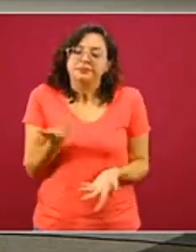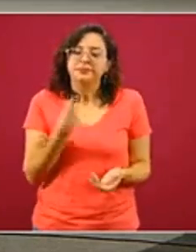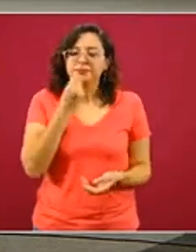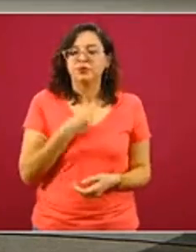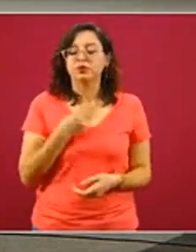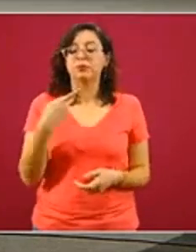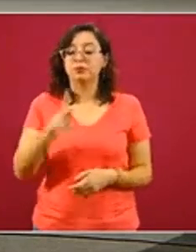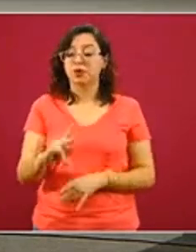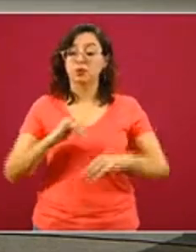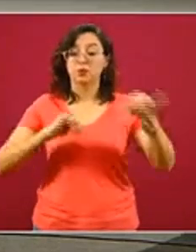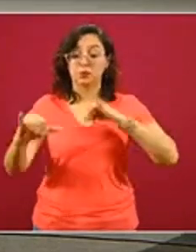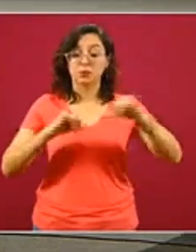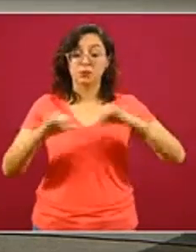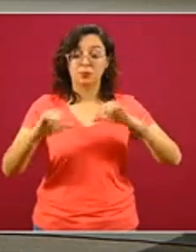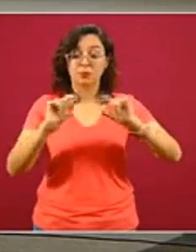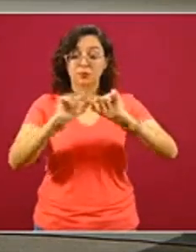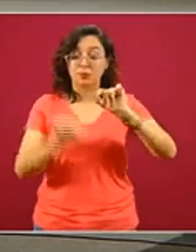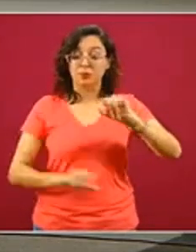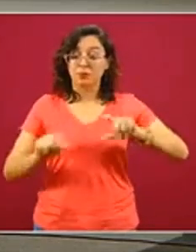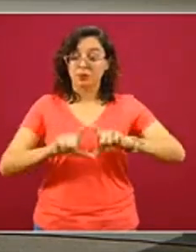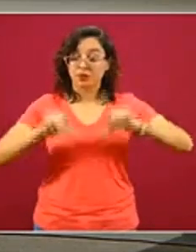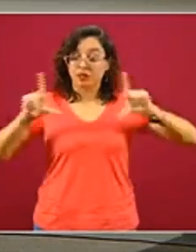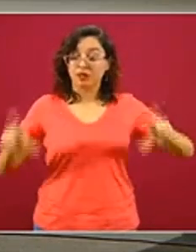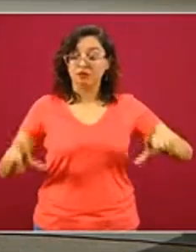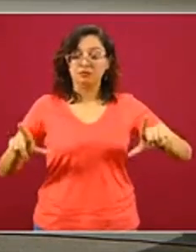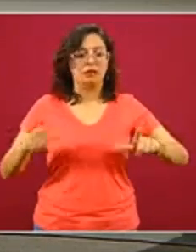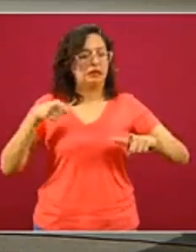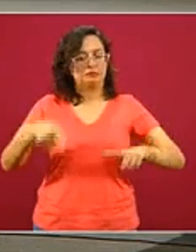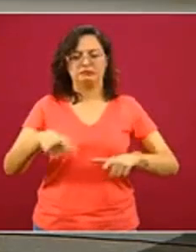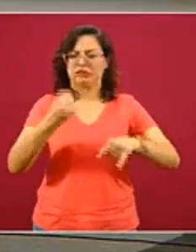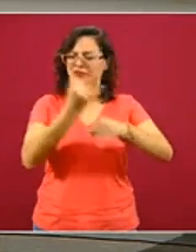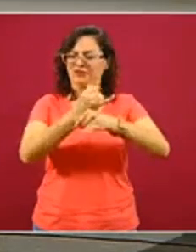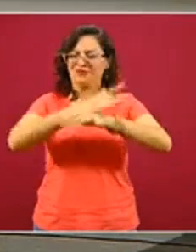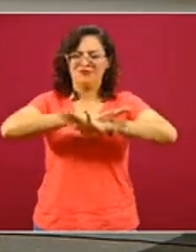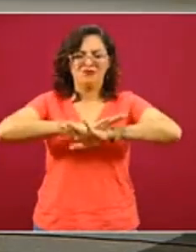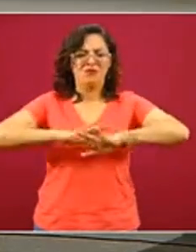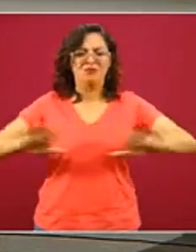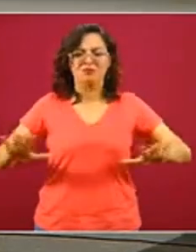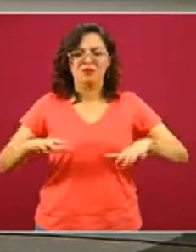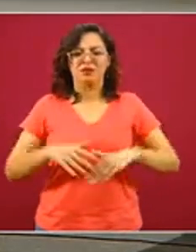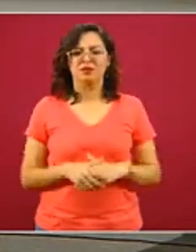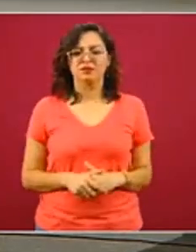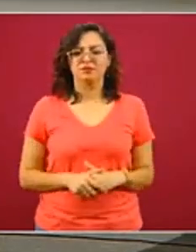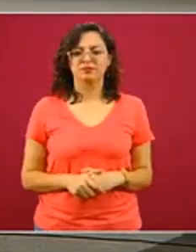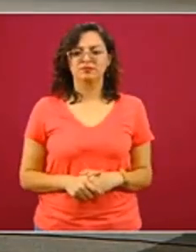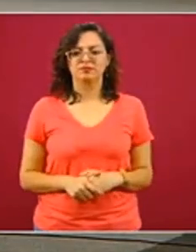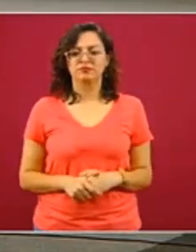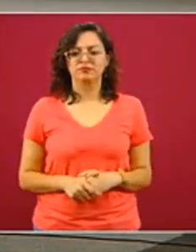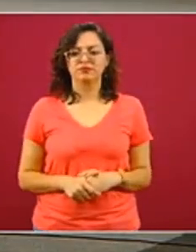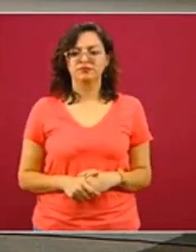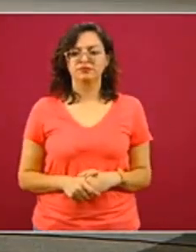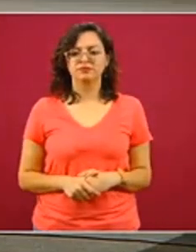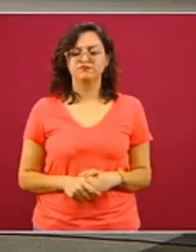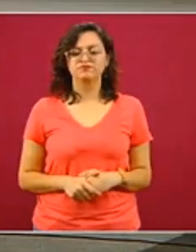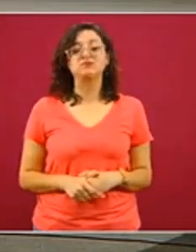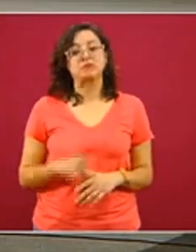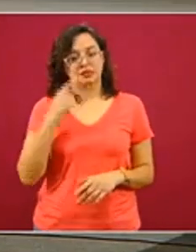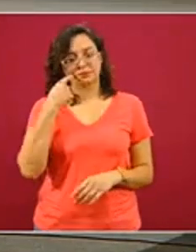un muy amplio sistema de información útil para COVID. Ahora, regresando a su pregunta, ahí está.